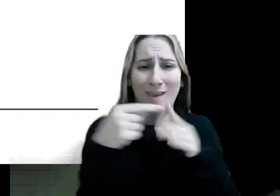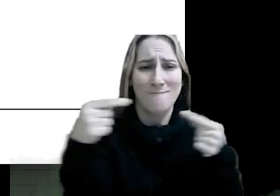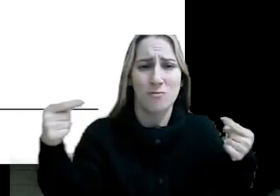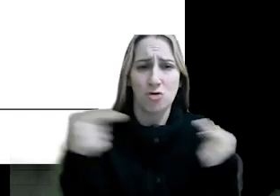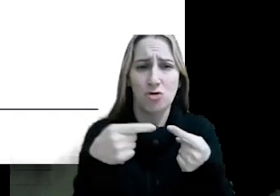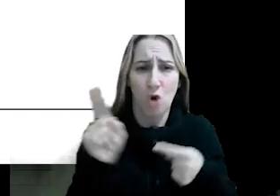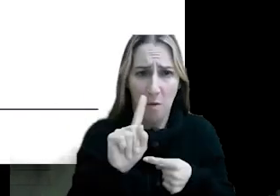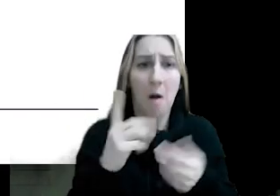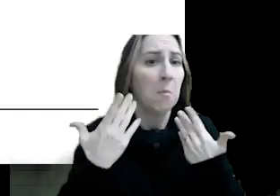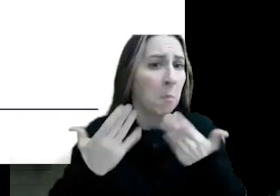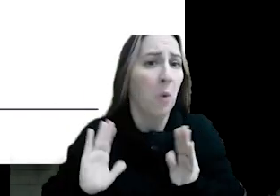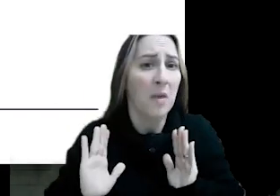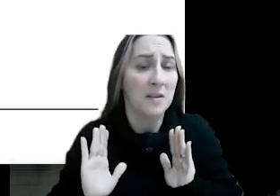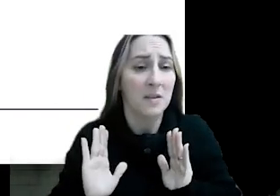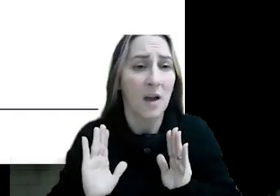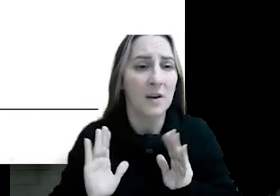eh,